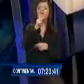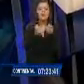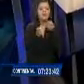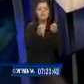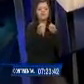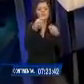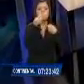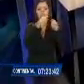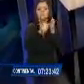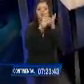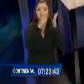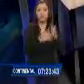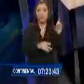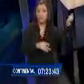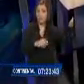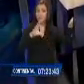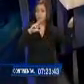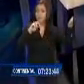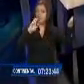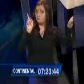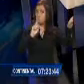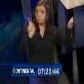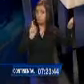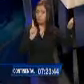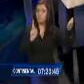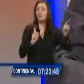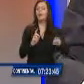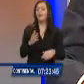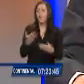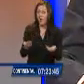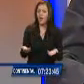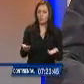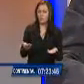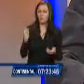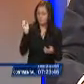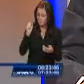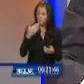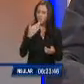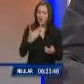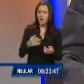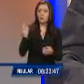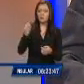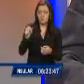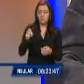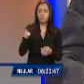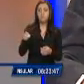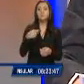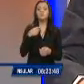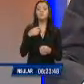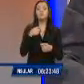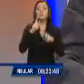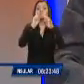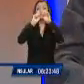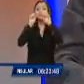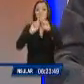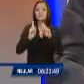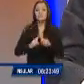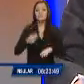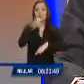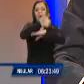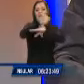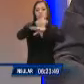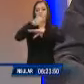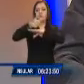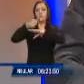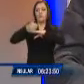Consejo de Participación Ciudadana. Sí, por supuesto. Aquí Juan Pablo Pozo hizo una relación de las distintas autoridades que